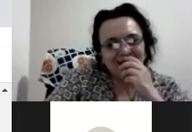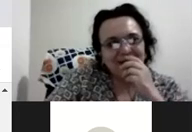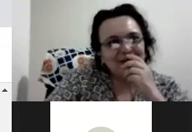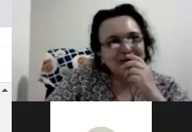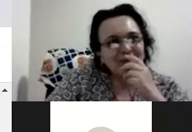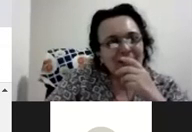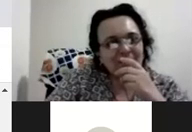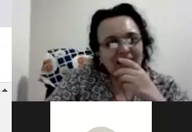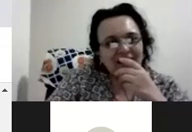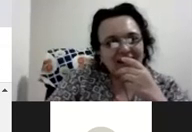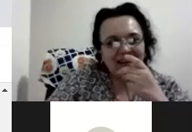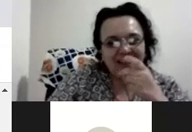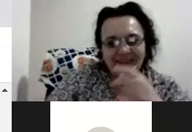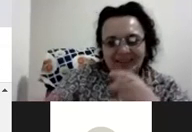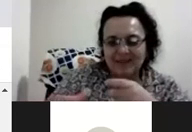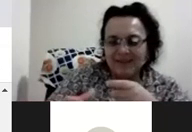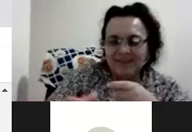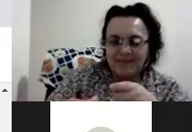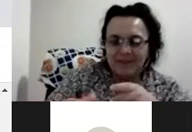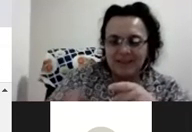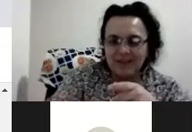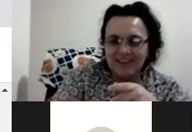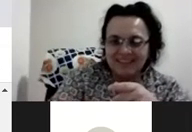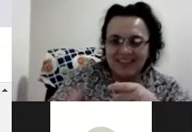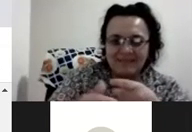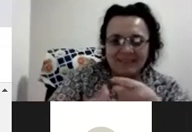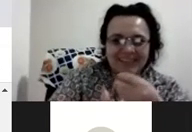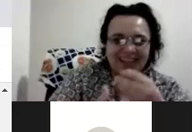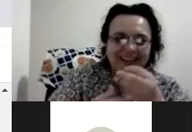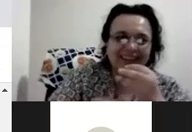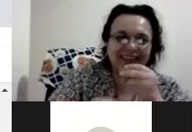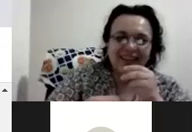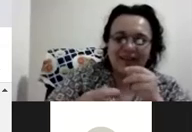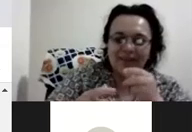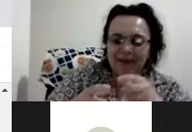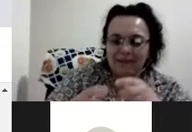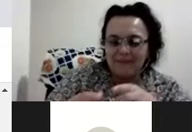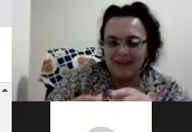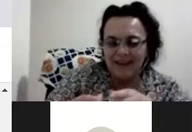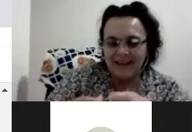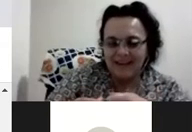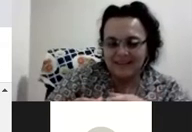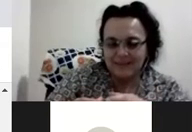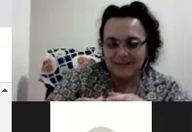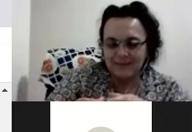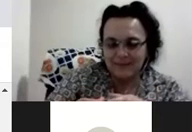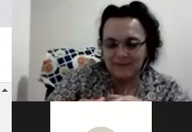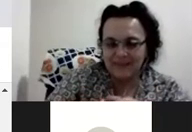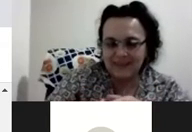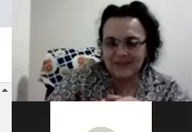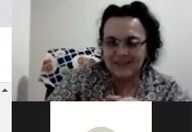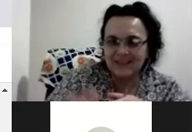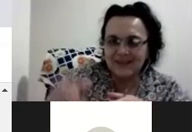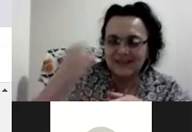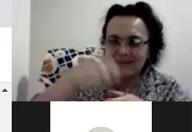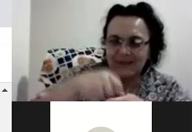Y le digo, no, no, una paila. Le digo, pues sí, no, aquí está, me decía. Y pero a mí paila es la que se, un